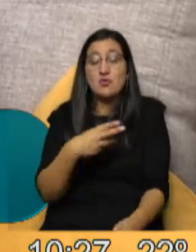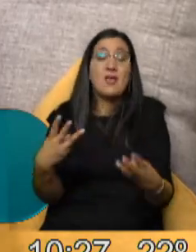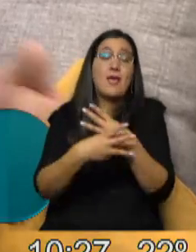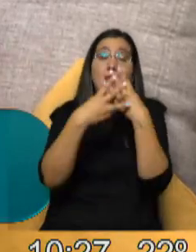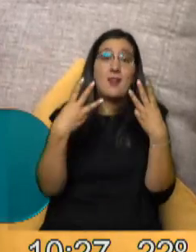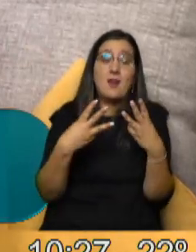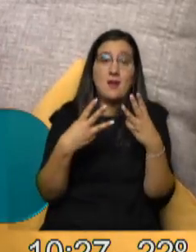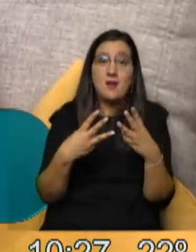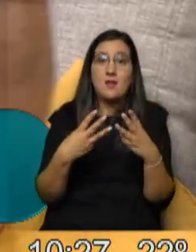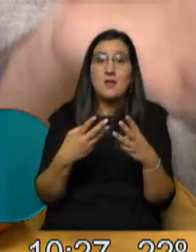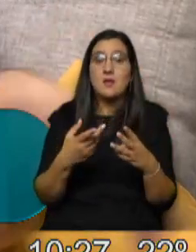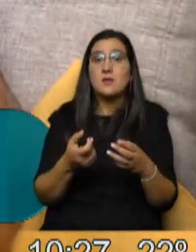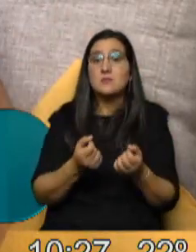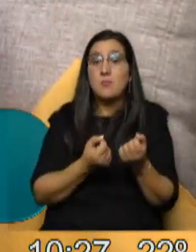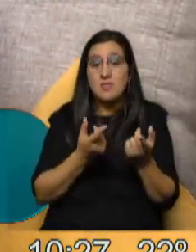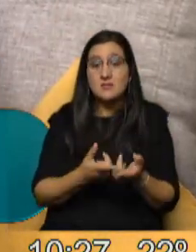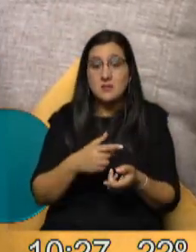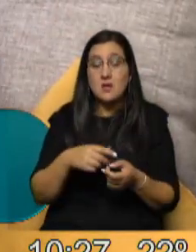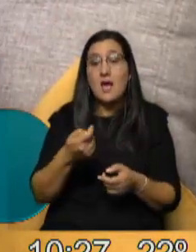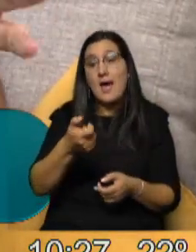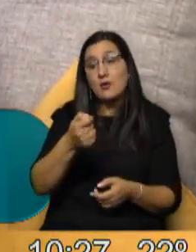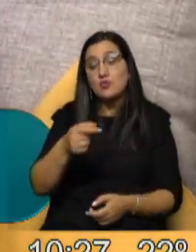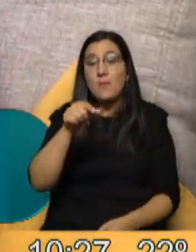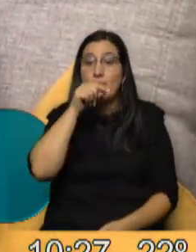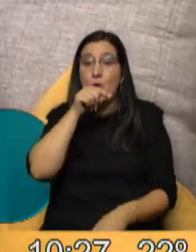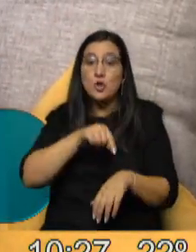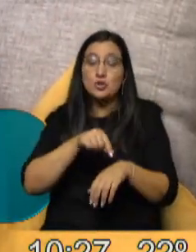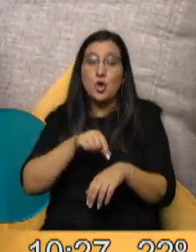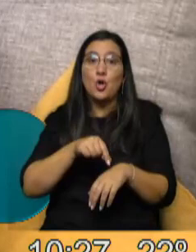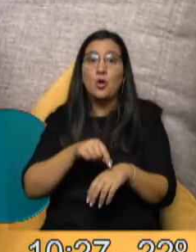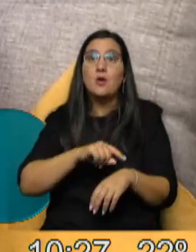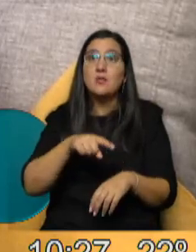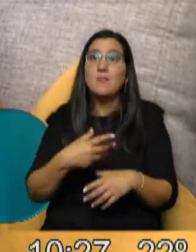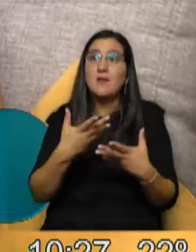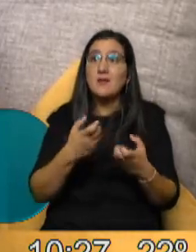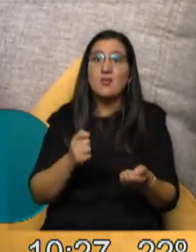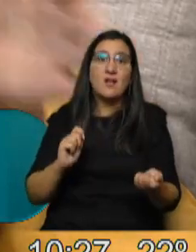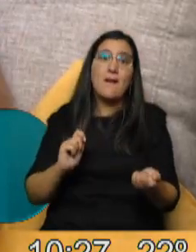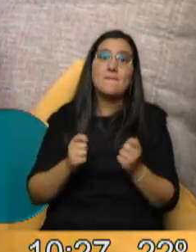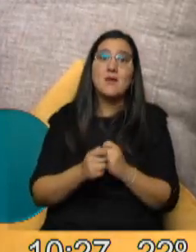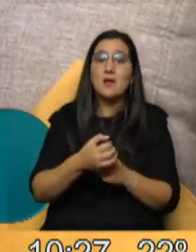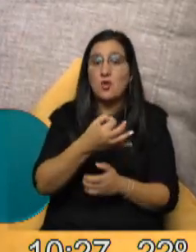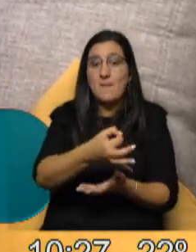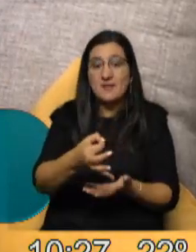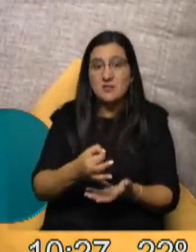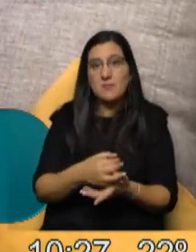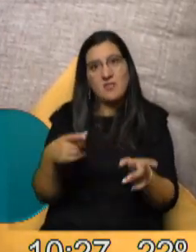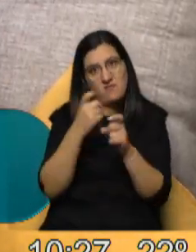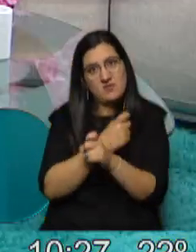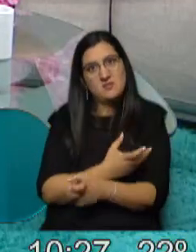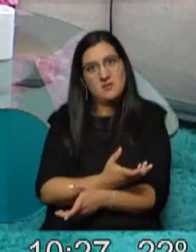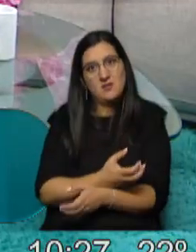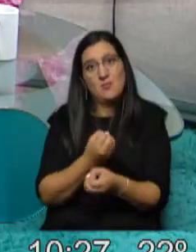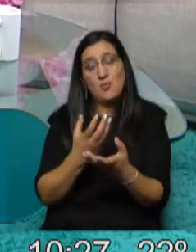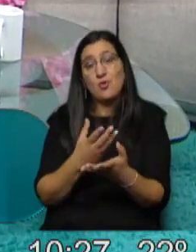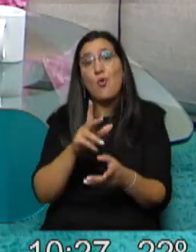capacidad cognitiva, que si vos me entras a ofrecer arroz, pollo, cosa, y después queremos tratar de salir para las pastillas, es mucho más difícil, porque en